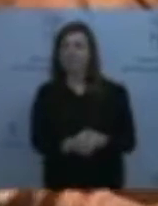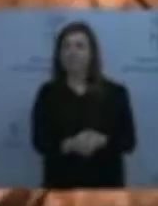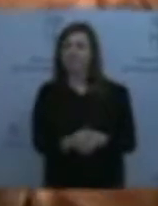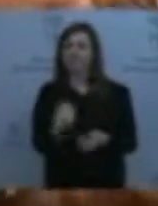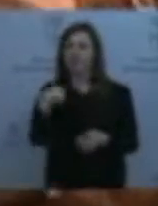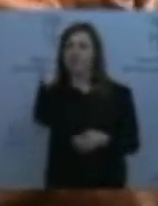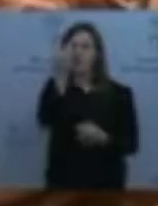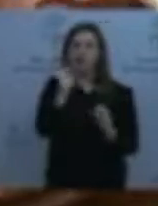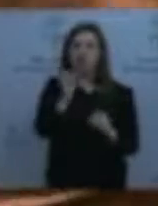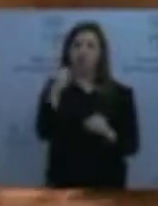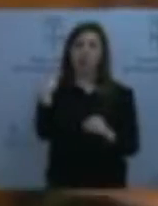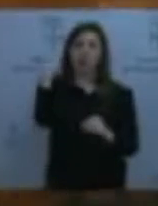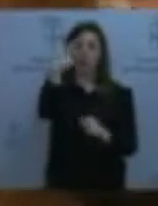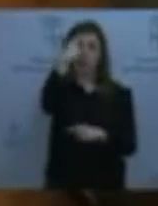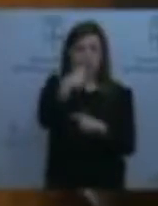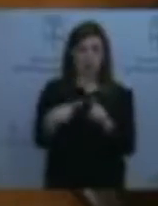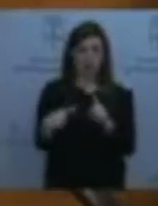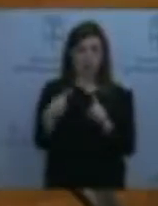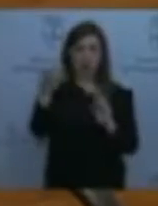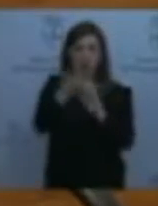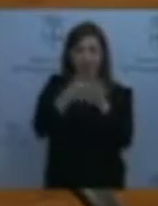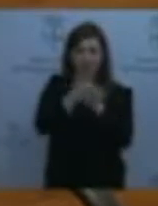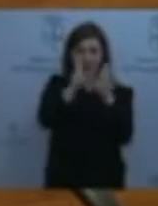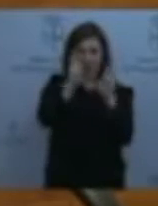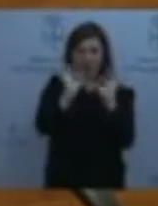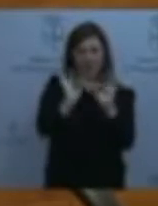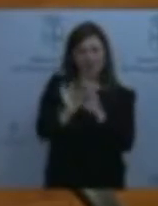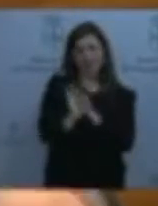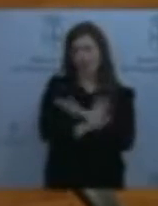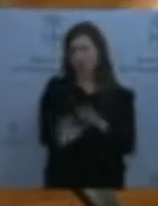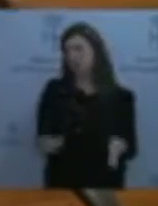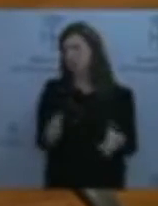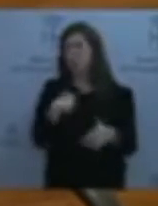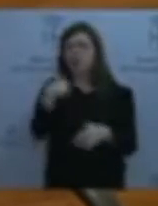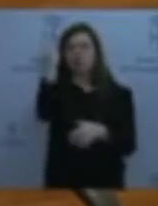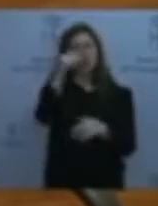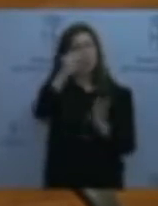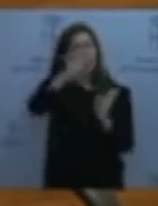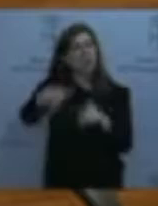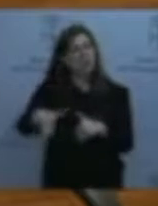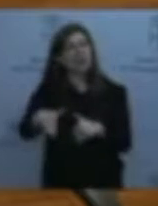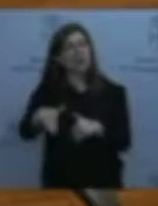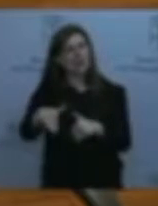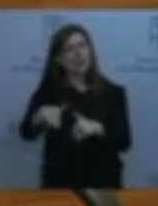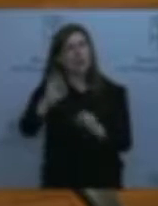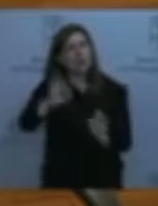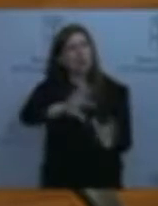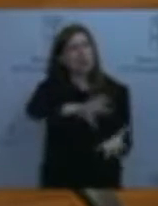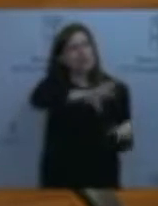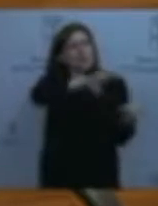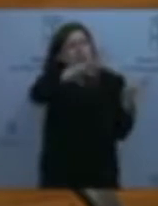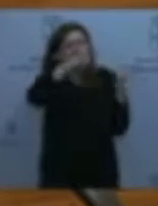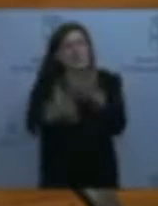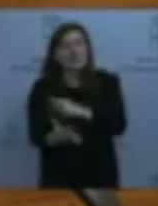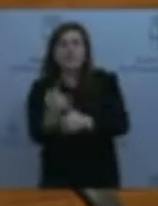después de casi un año y medio hablando prácticamente solo de este tema, me parece que la última vez fue cuando la performance telefónica, aquella